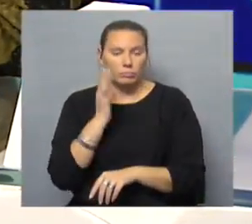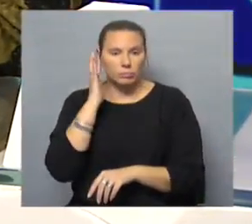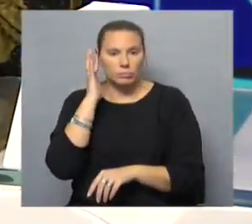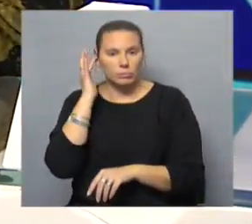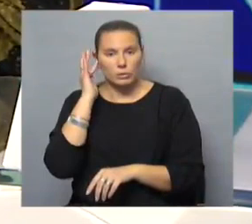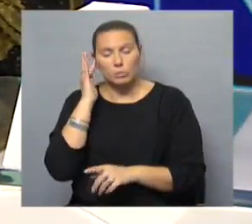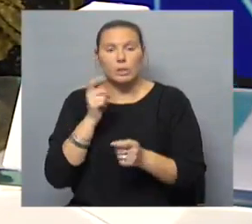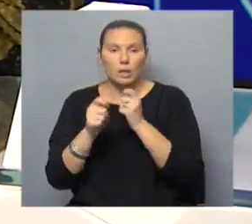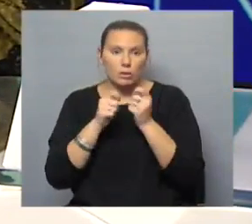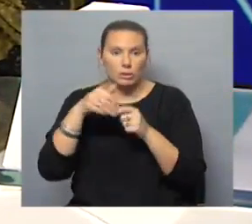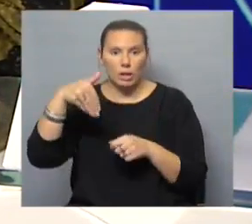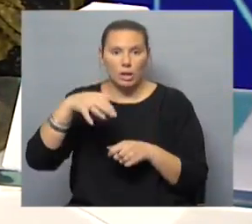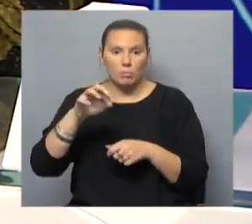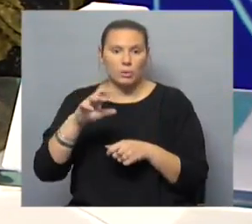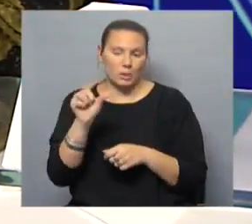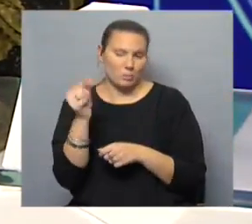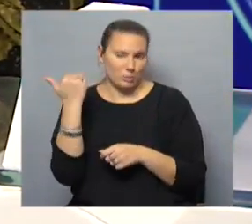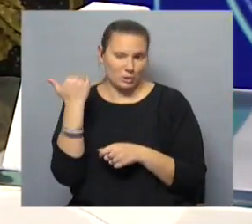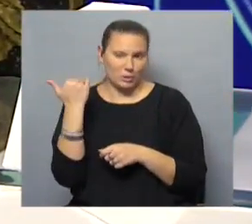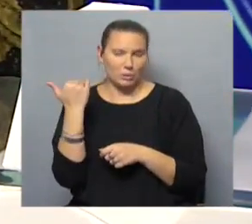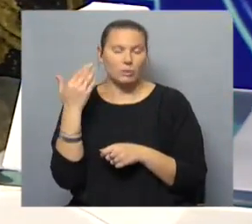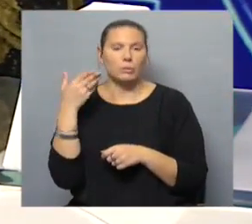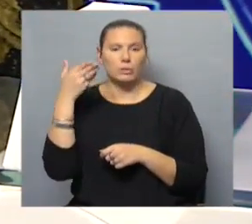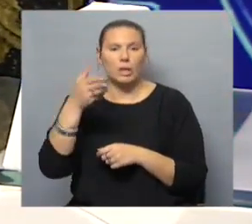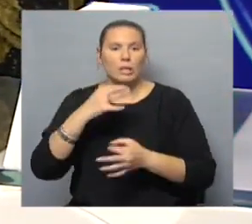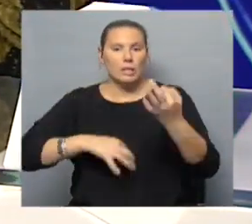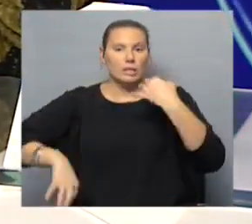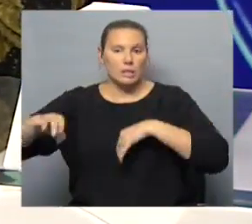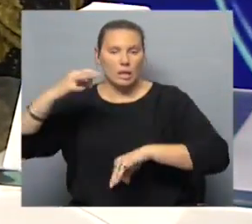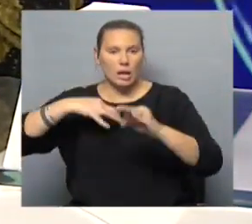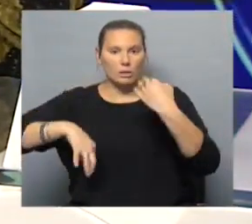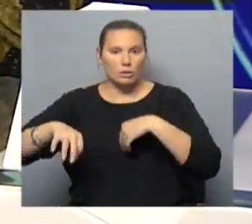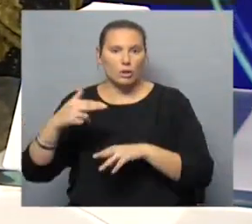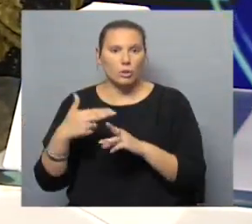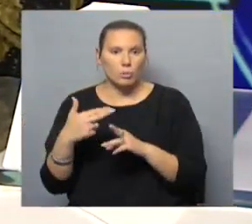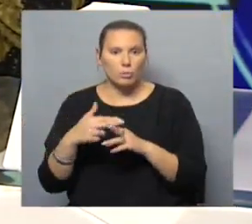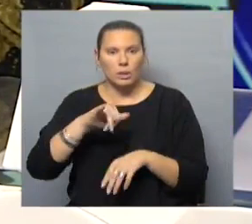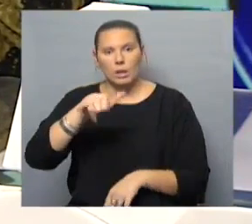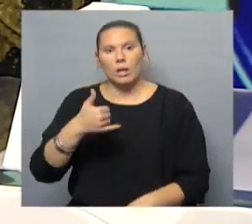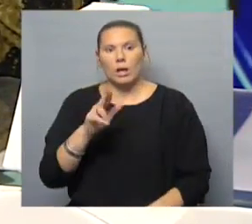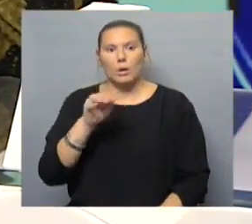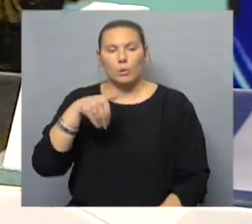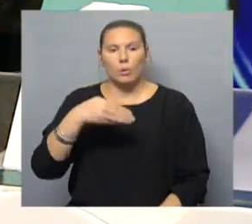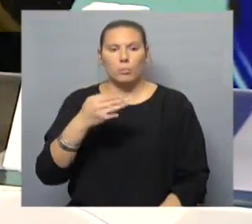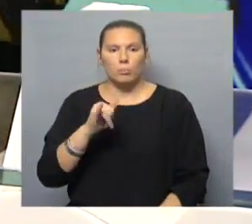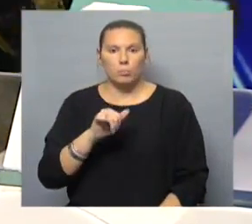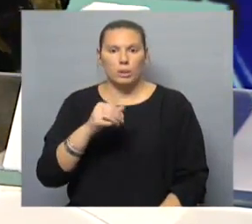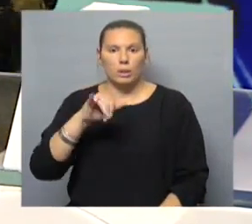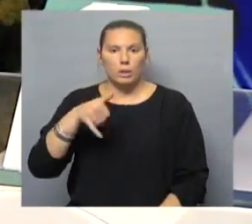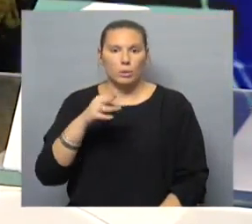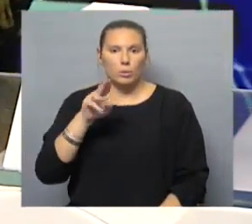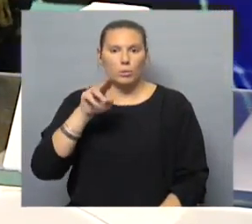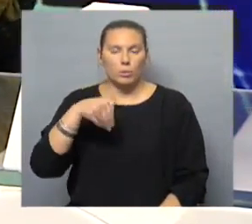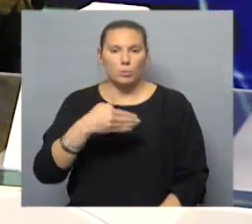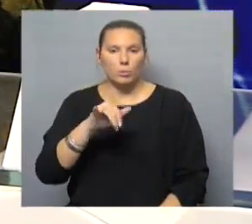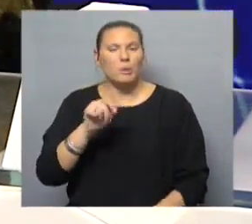que hizo More hace un ratito, que estuvo con esta obra de teatro que se llama Jumbi Jumbi. Que es para los más